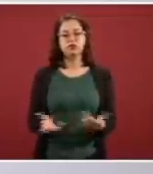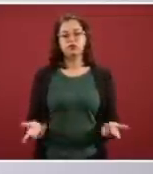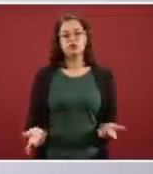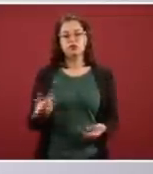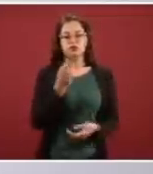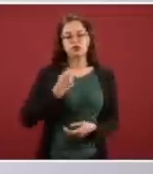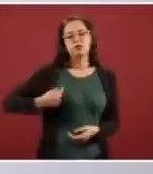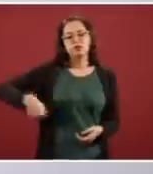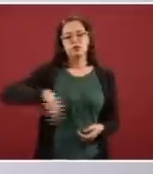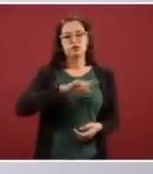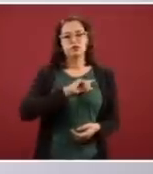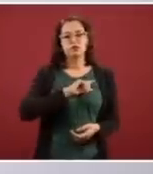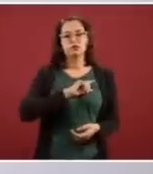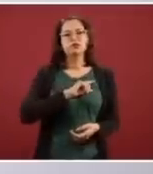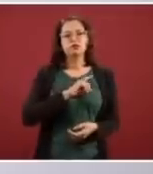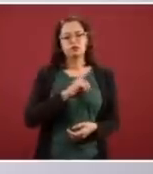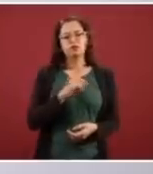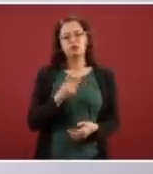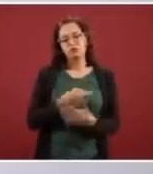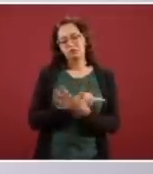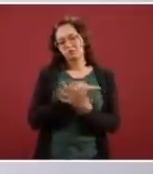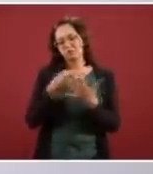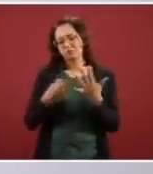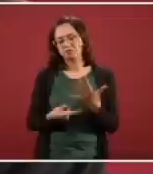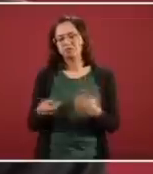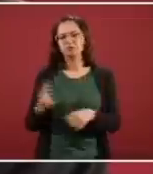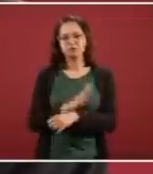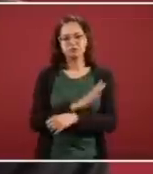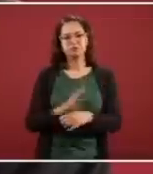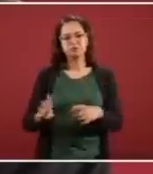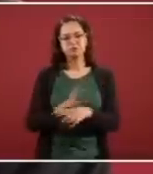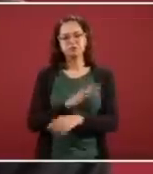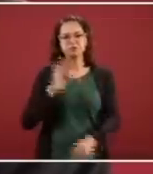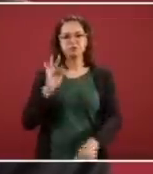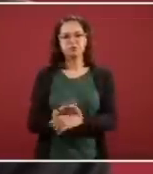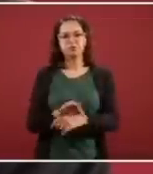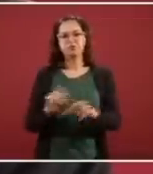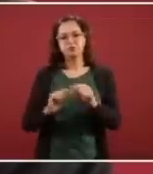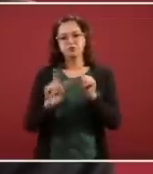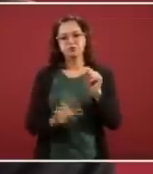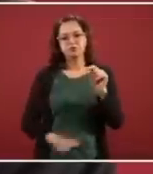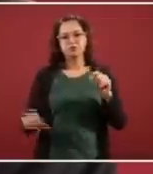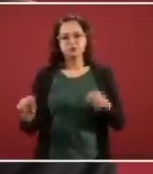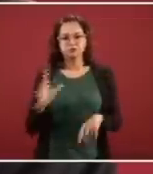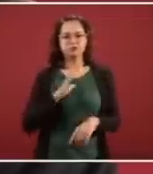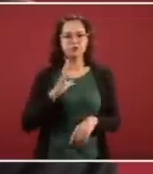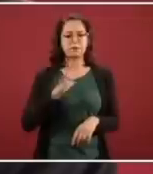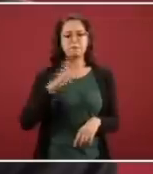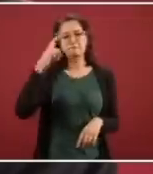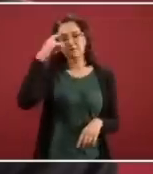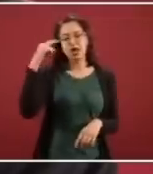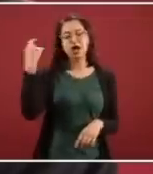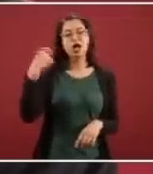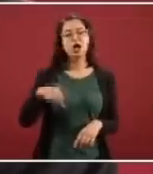vamos a tener ventajas como país para que